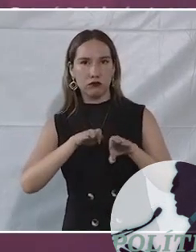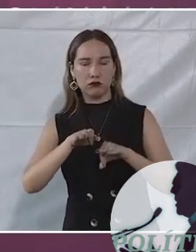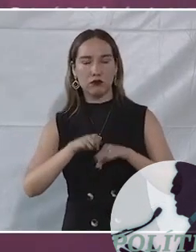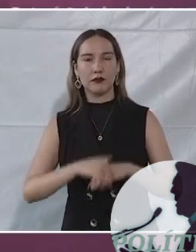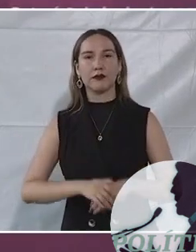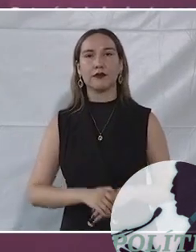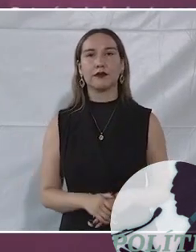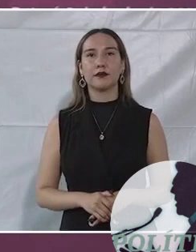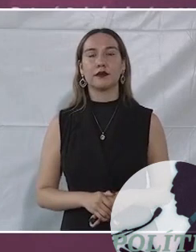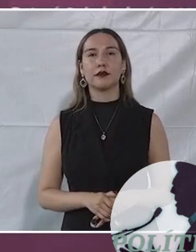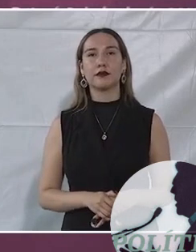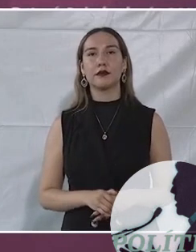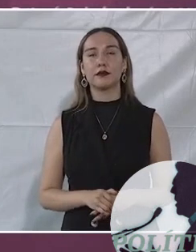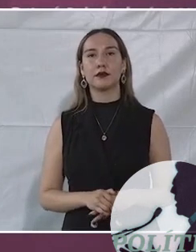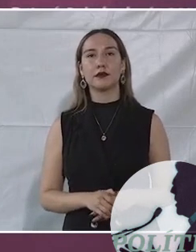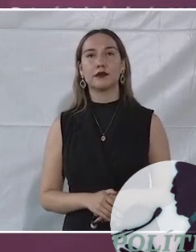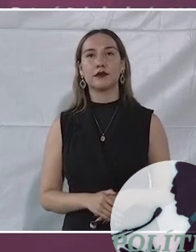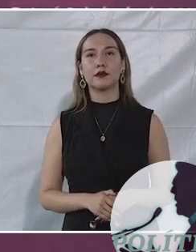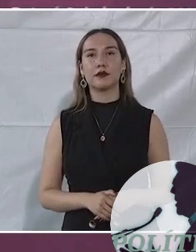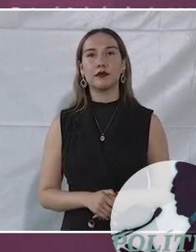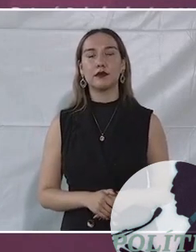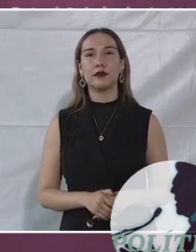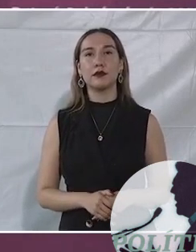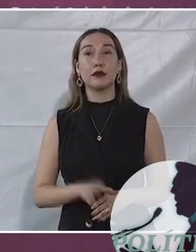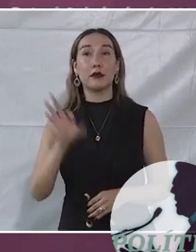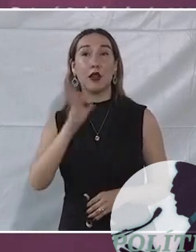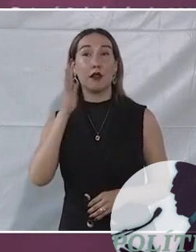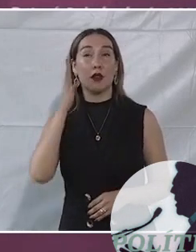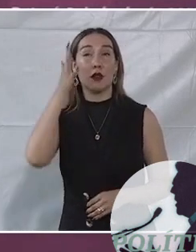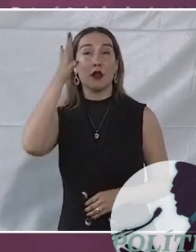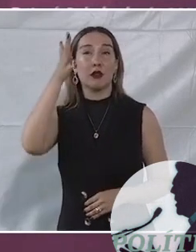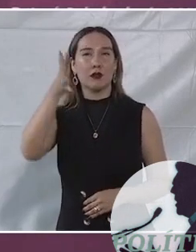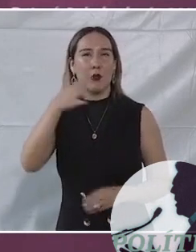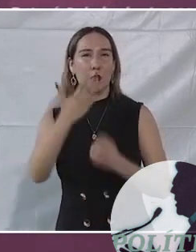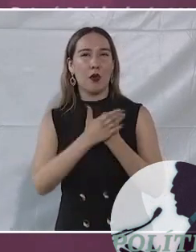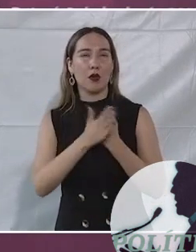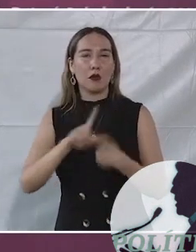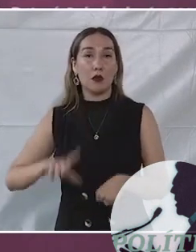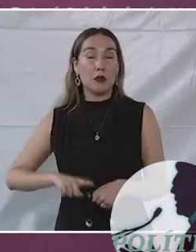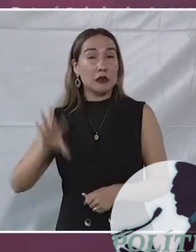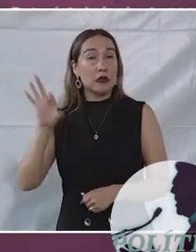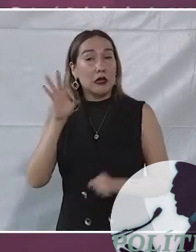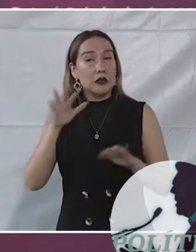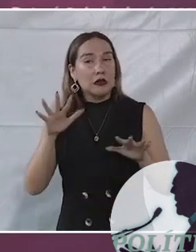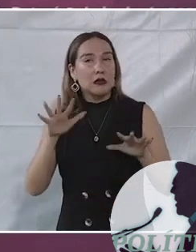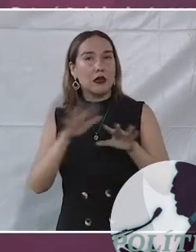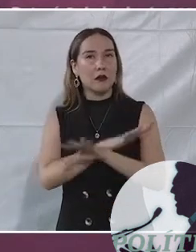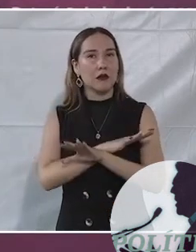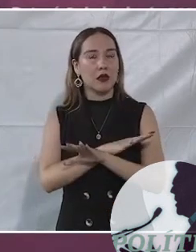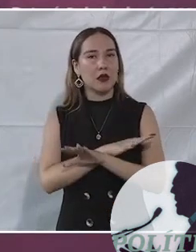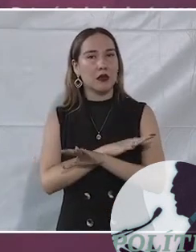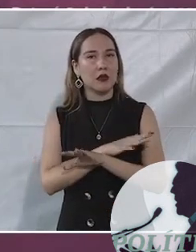cambiar ese programa. Entonces, mientras estemos nosotros, no hay problema. Hay